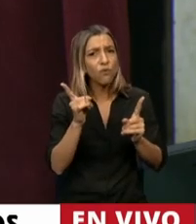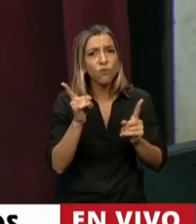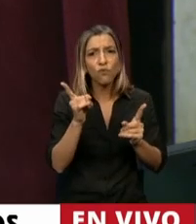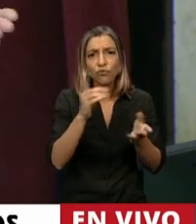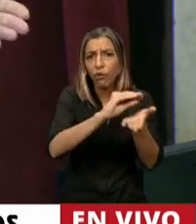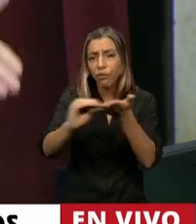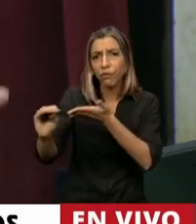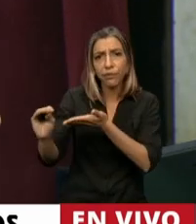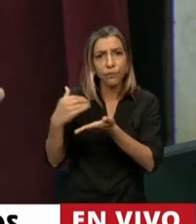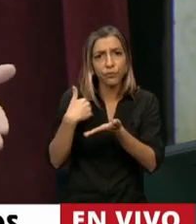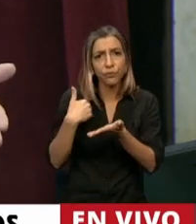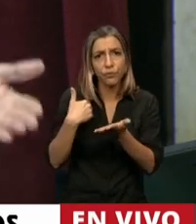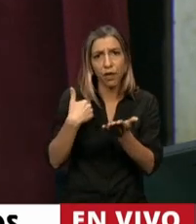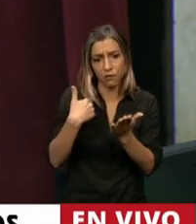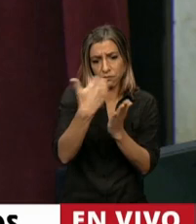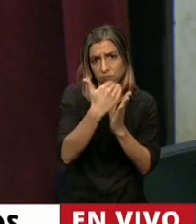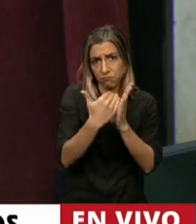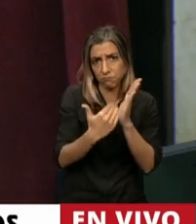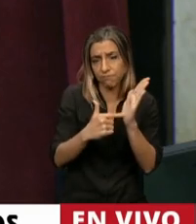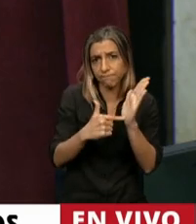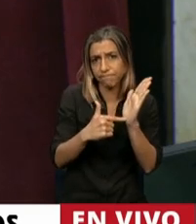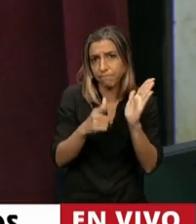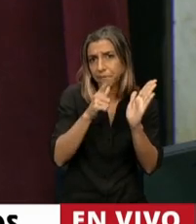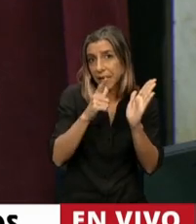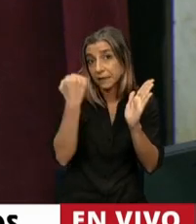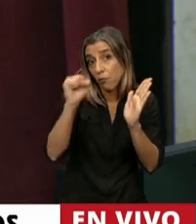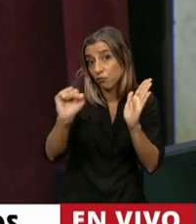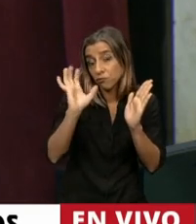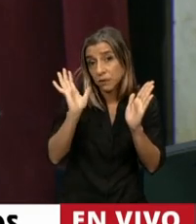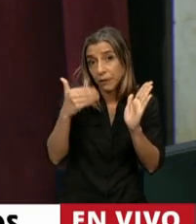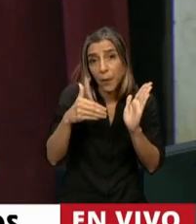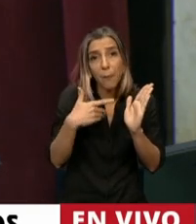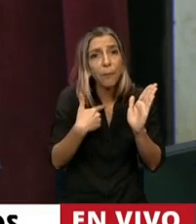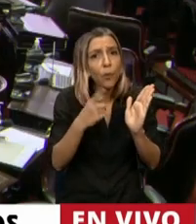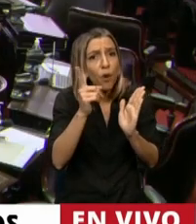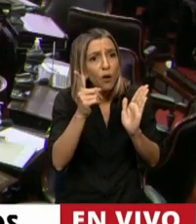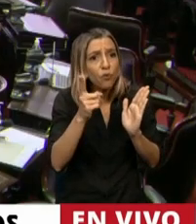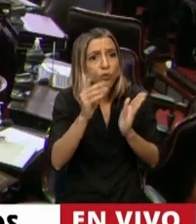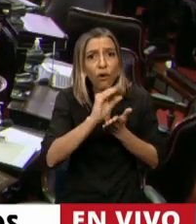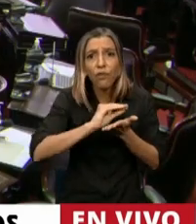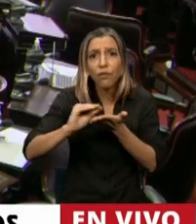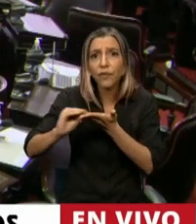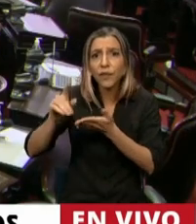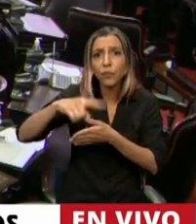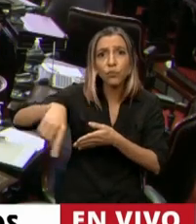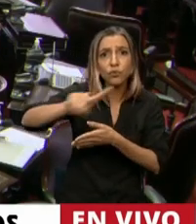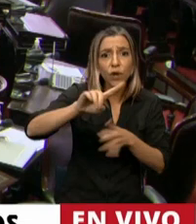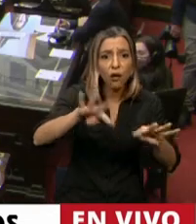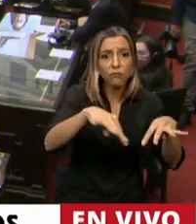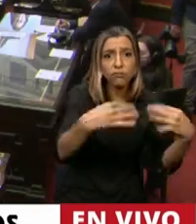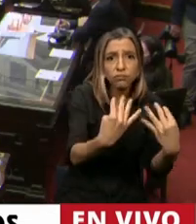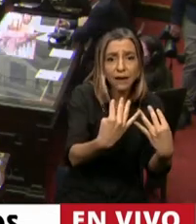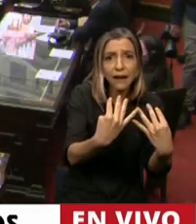están figurando como ausentes a la hora de votar son diputados que están en el recinto y en la casa.